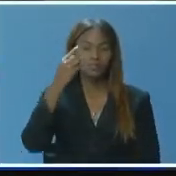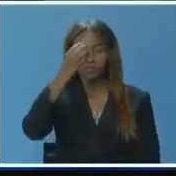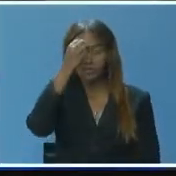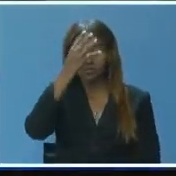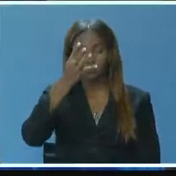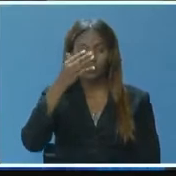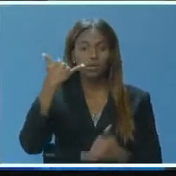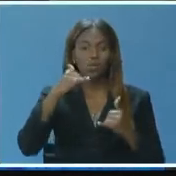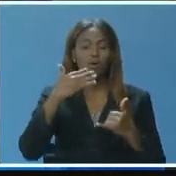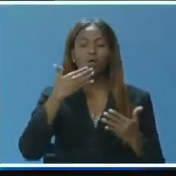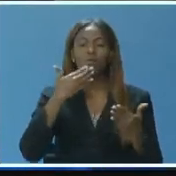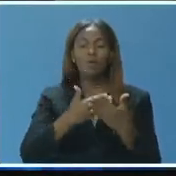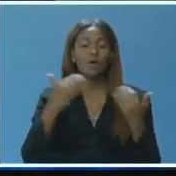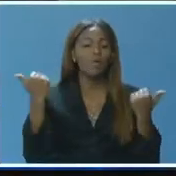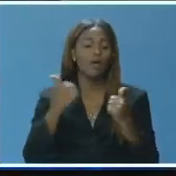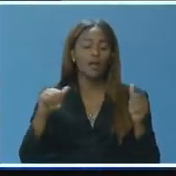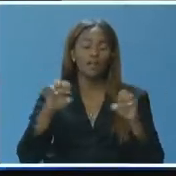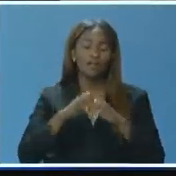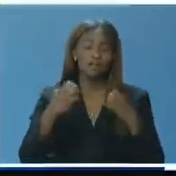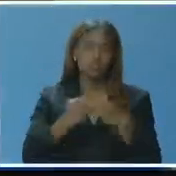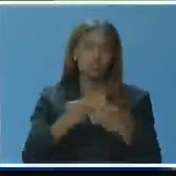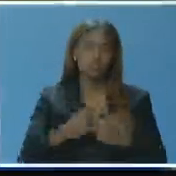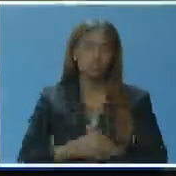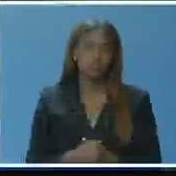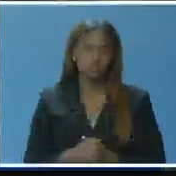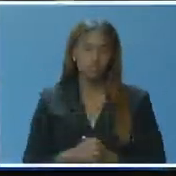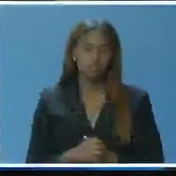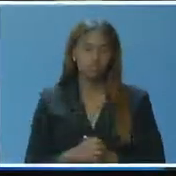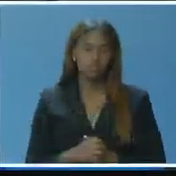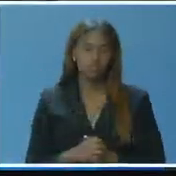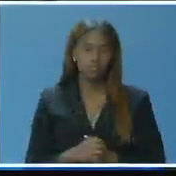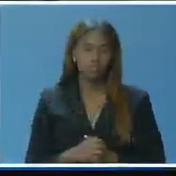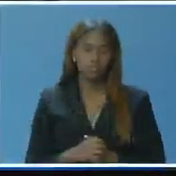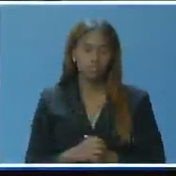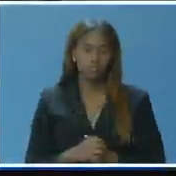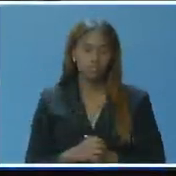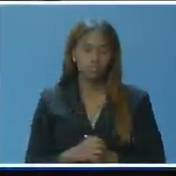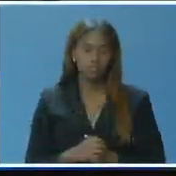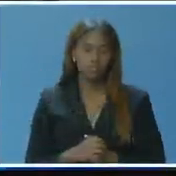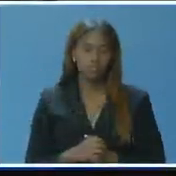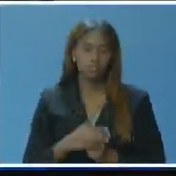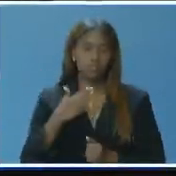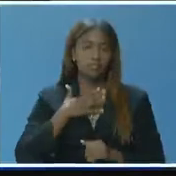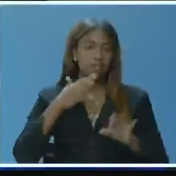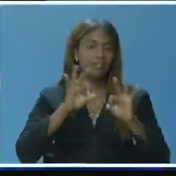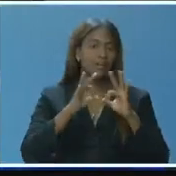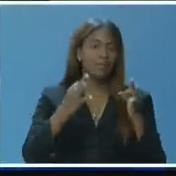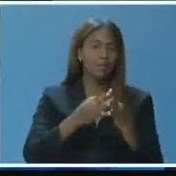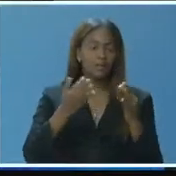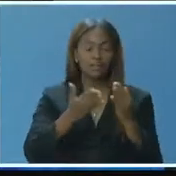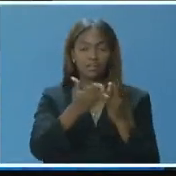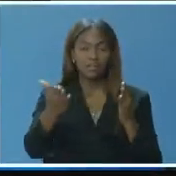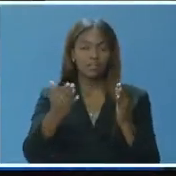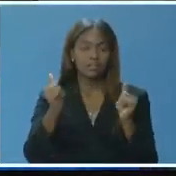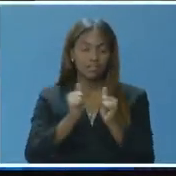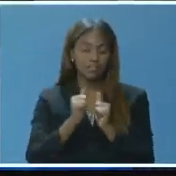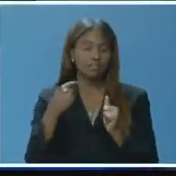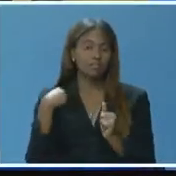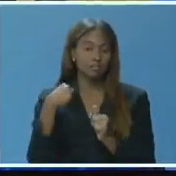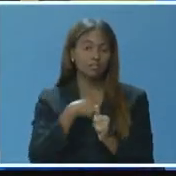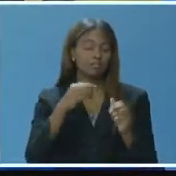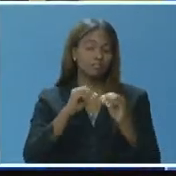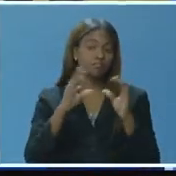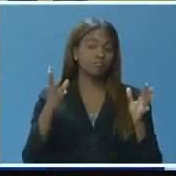bien, a jugar con cualquier equipo, a jugar bien y a defender eso. ¿A quién le dedica este campeonato? A mis familiares, a los fanáticos.